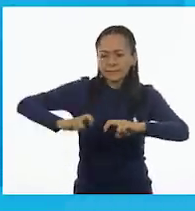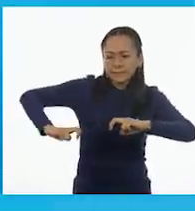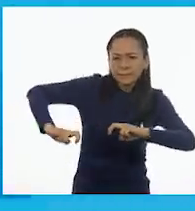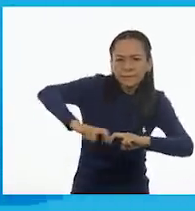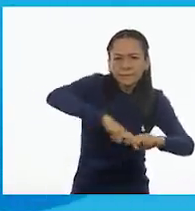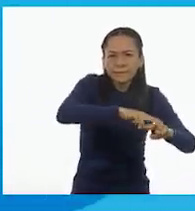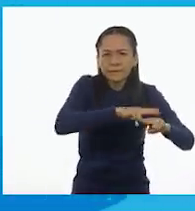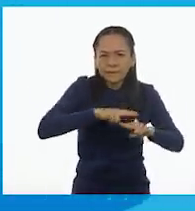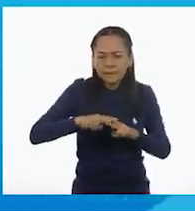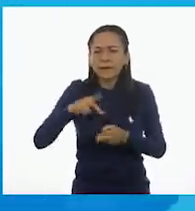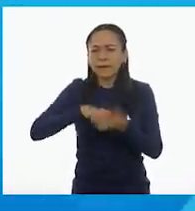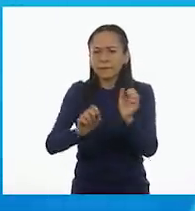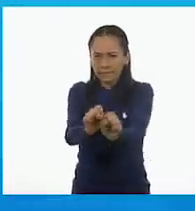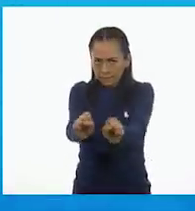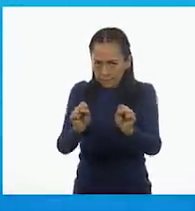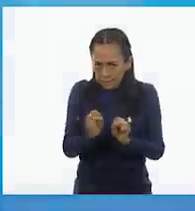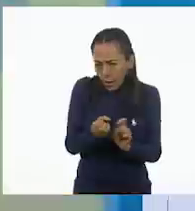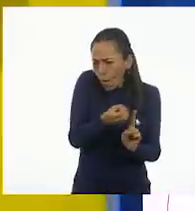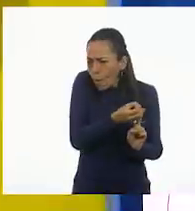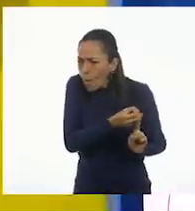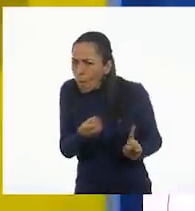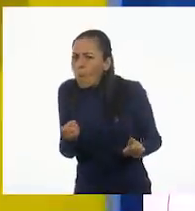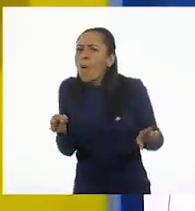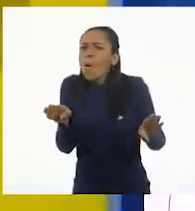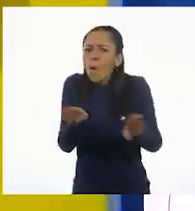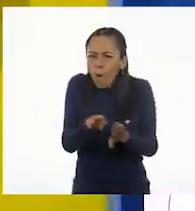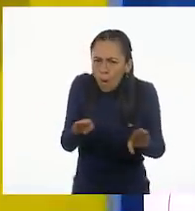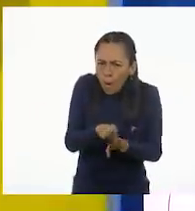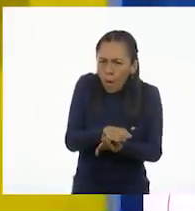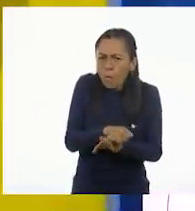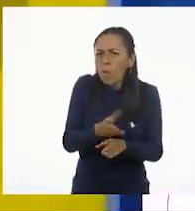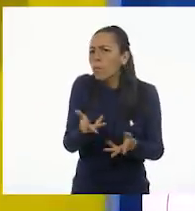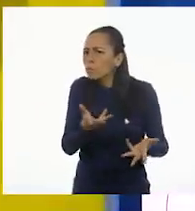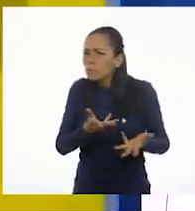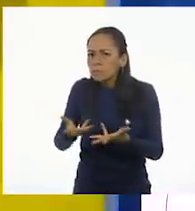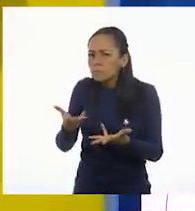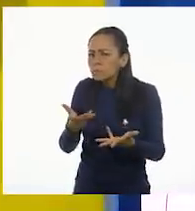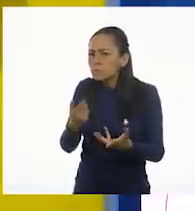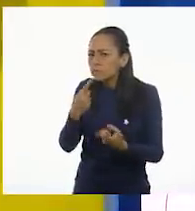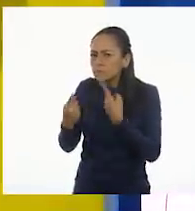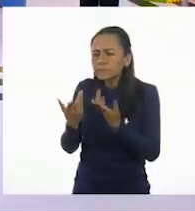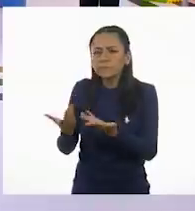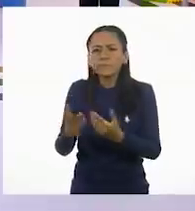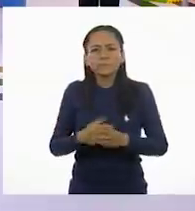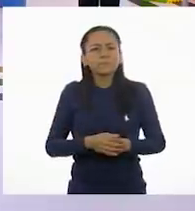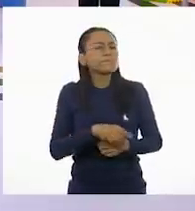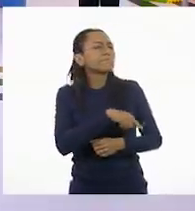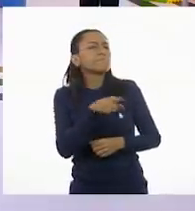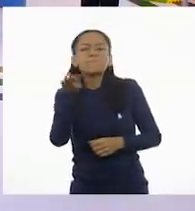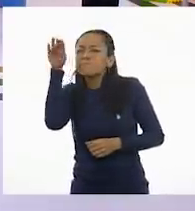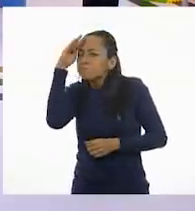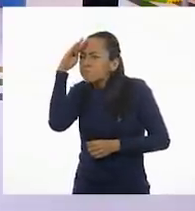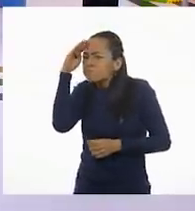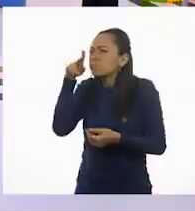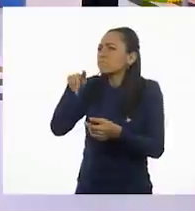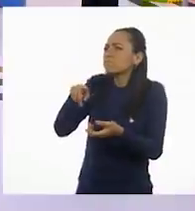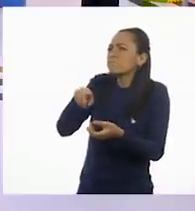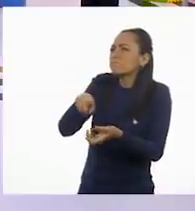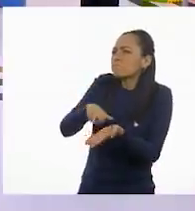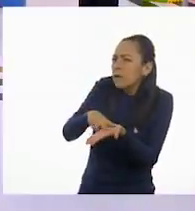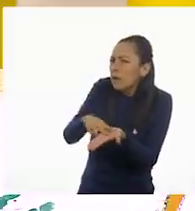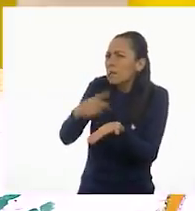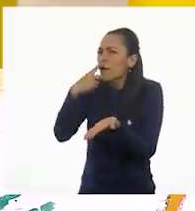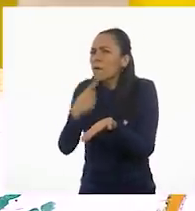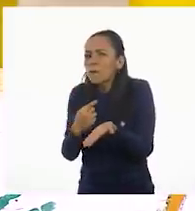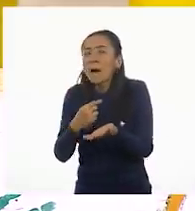de clase. ¿Cómo organizarlas? ¿Qué sería eso? Ya. ¿Verde? ¿Qué es, Panchito? Sí, esa sería verde. Sí,